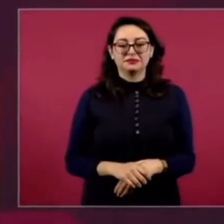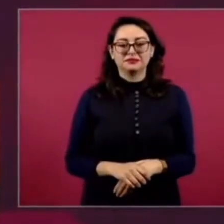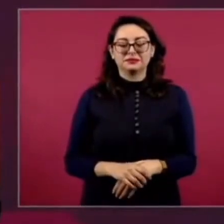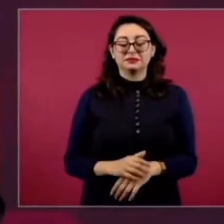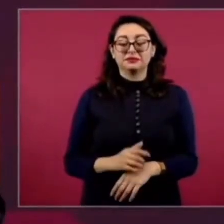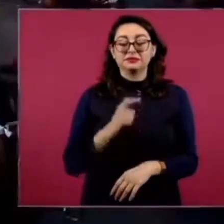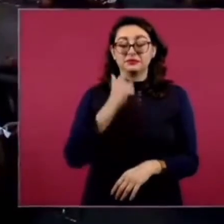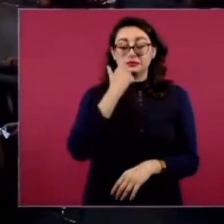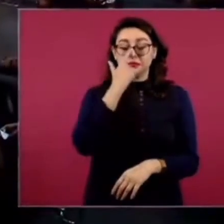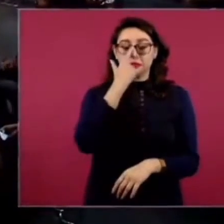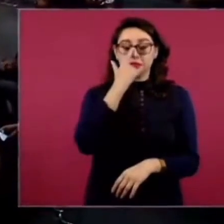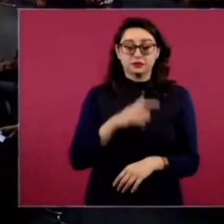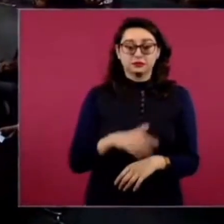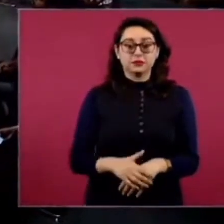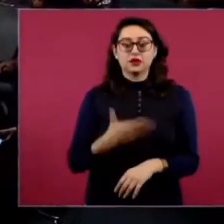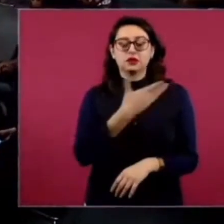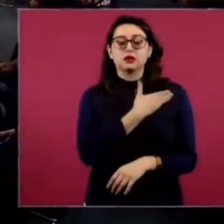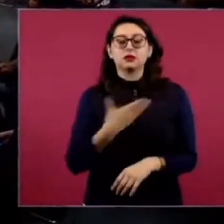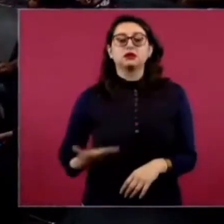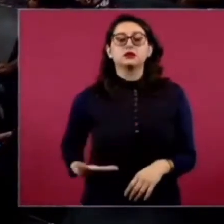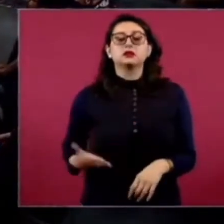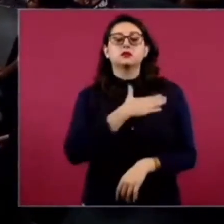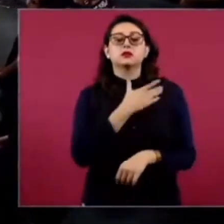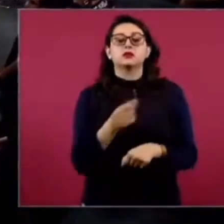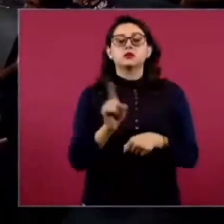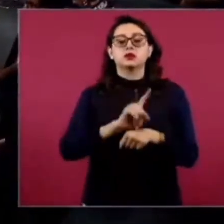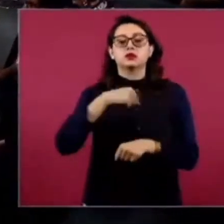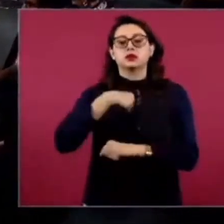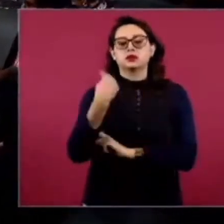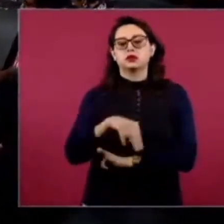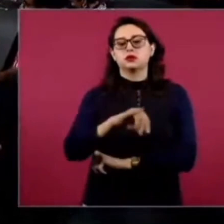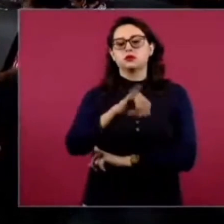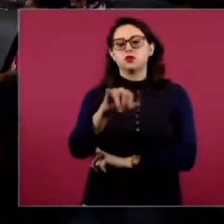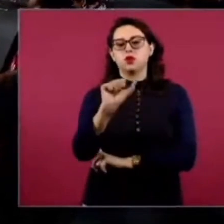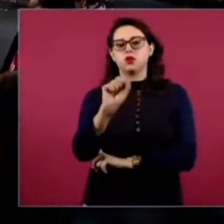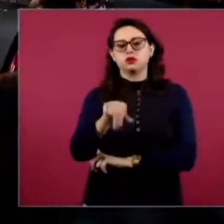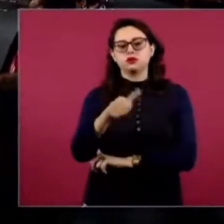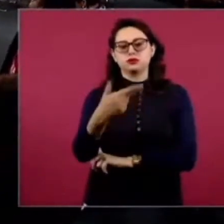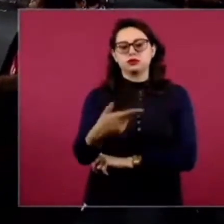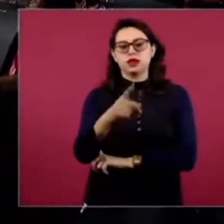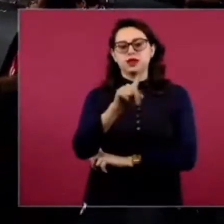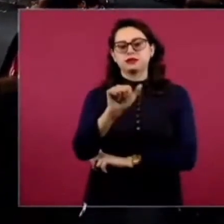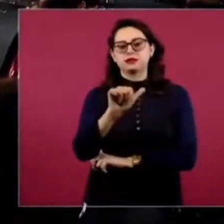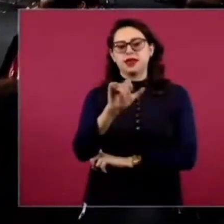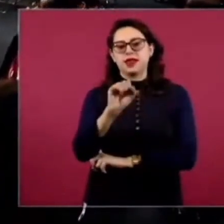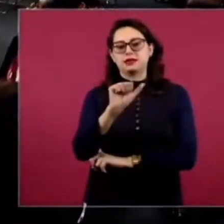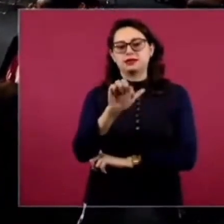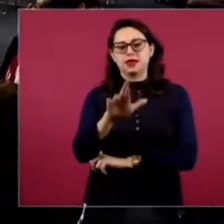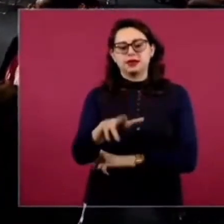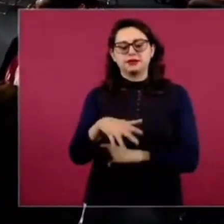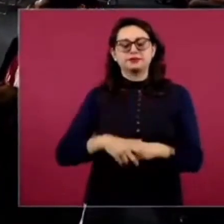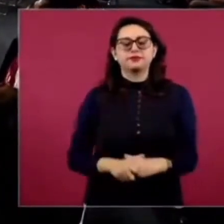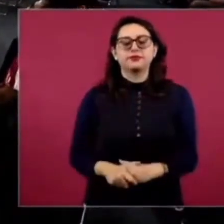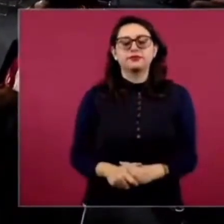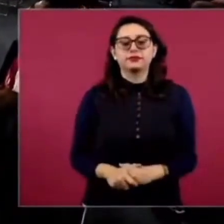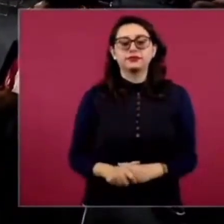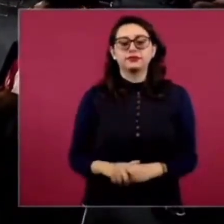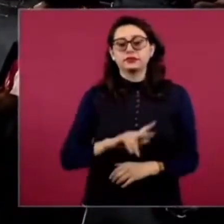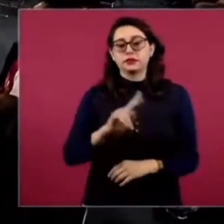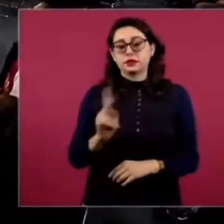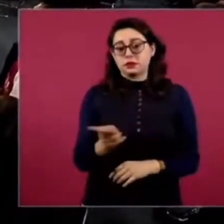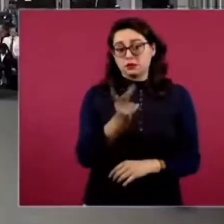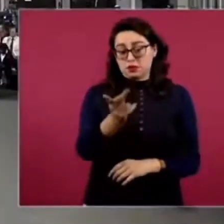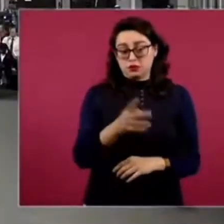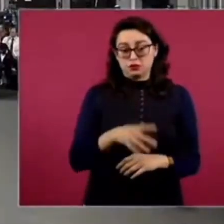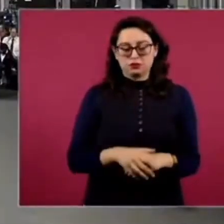Presidente, buenos días. Hans Salazar, de Noticiero en Redes. Quisiera yo preguntarle, a propósito de cómo está actuando